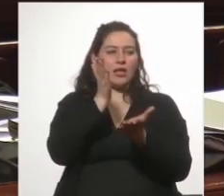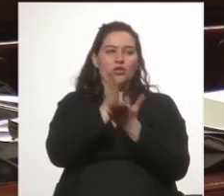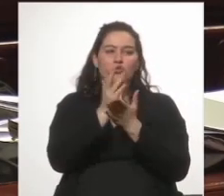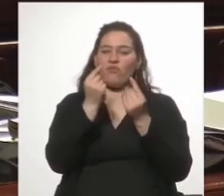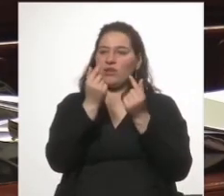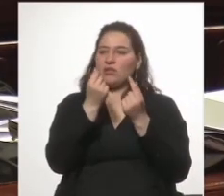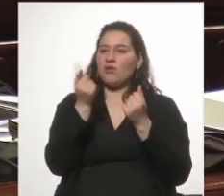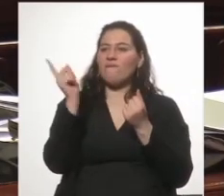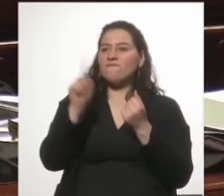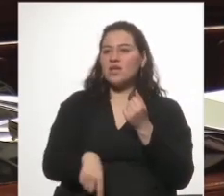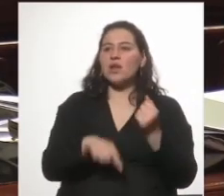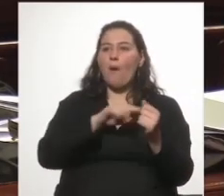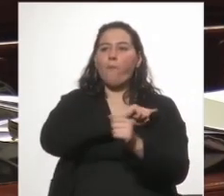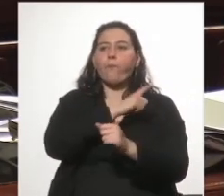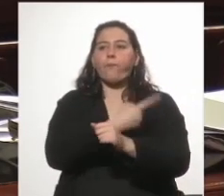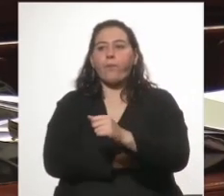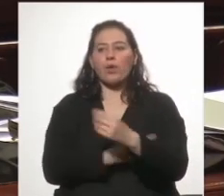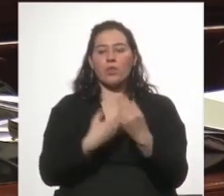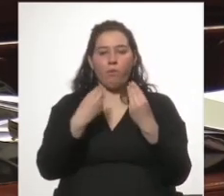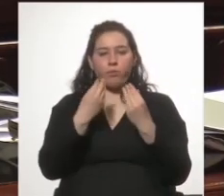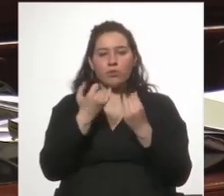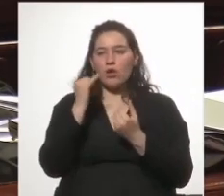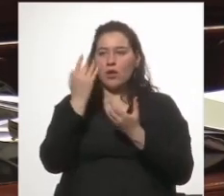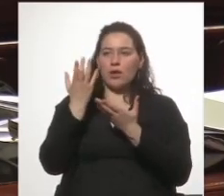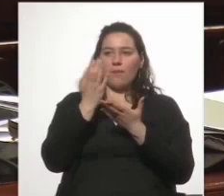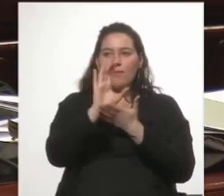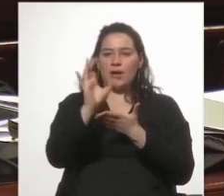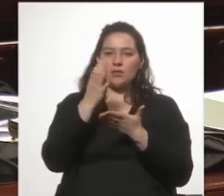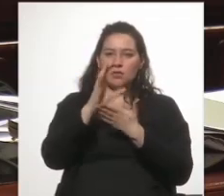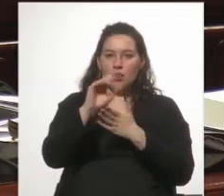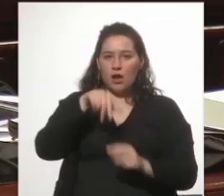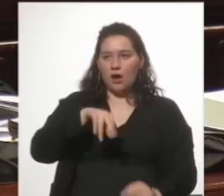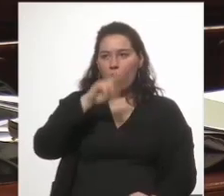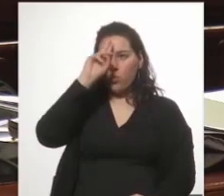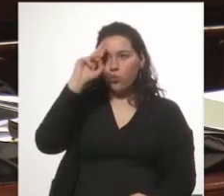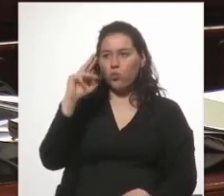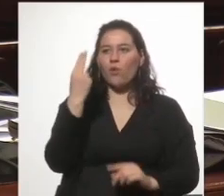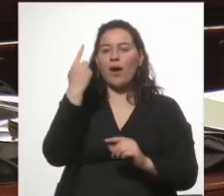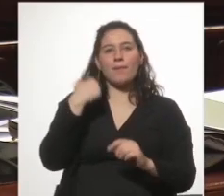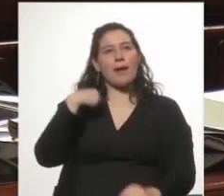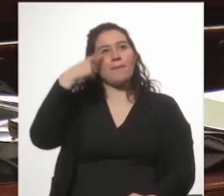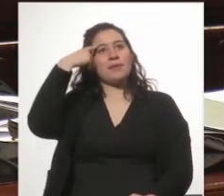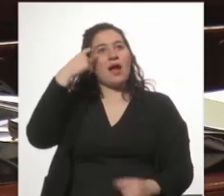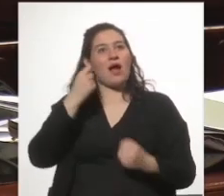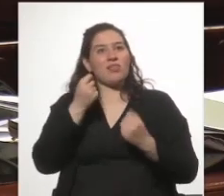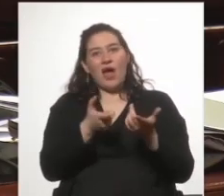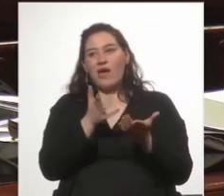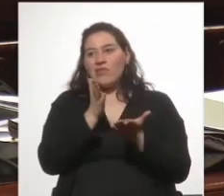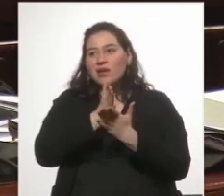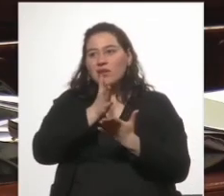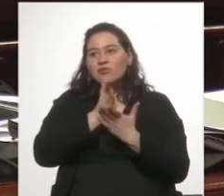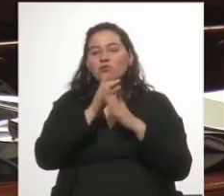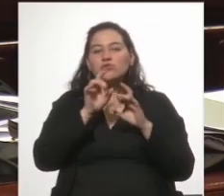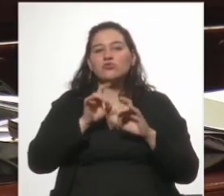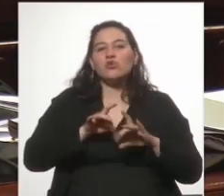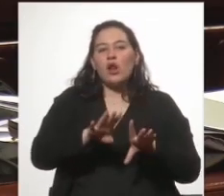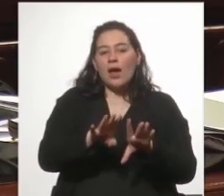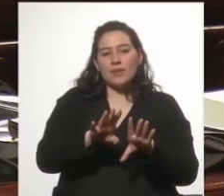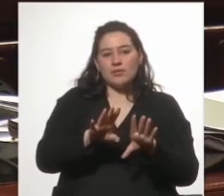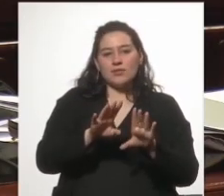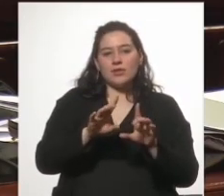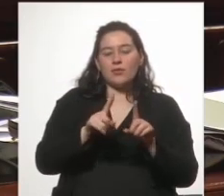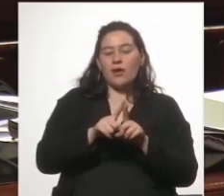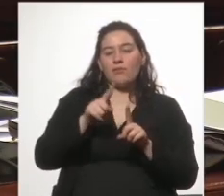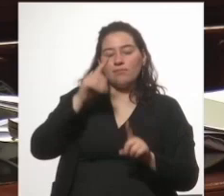financiada por grandes poderes plutocráticos que han invertido en el país para generar la ilusión de pseudos derechos que solo han horadado la sociedad nacional.